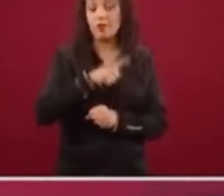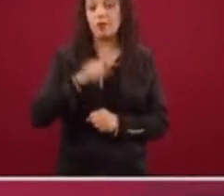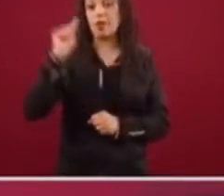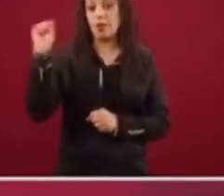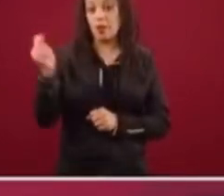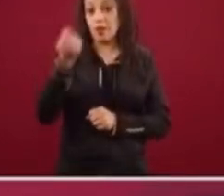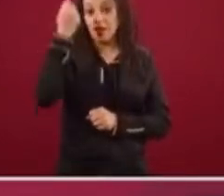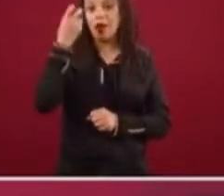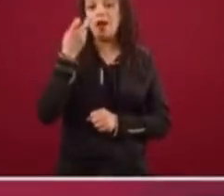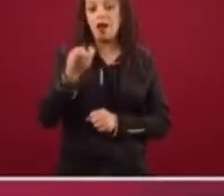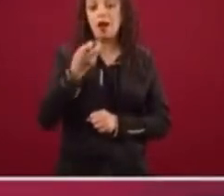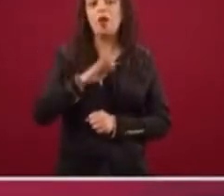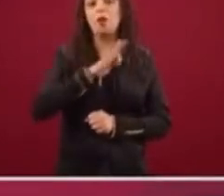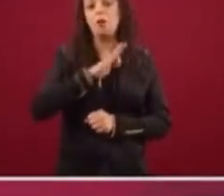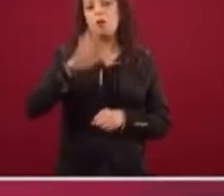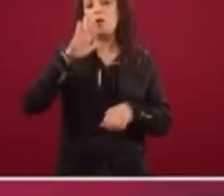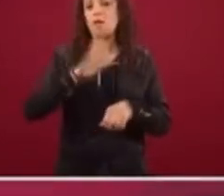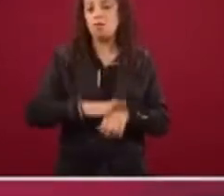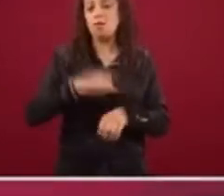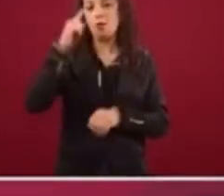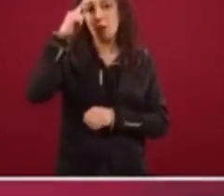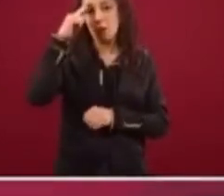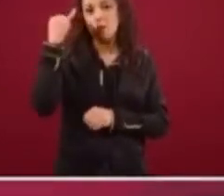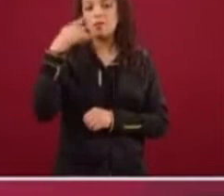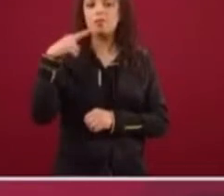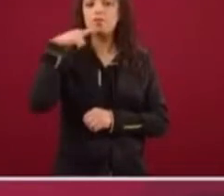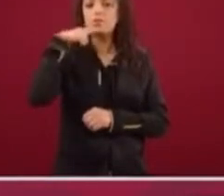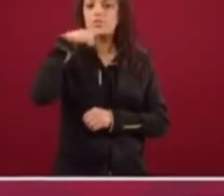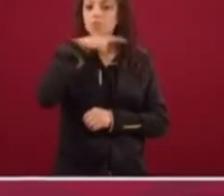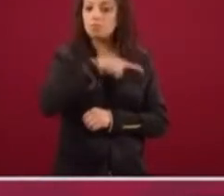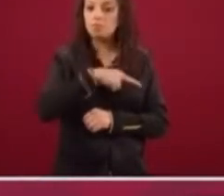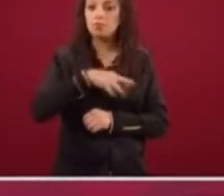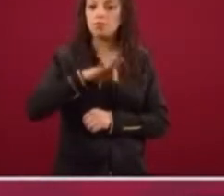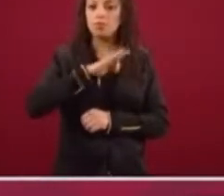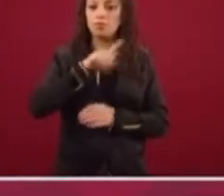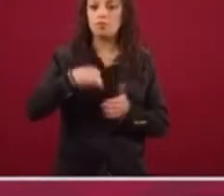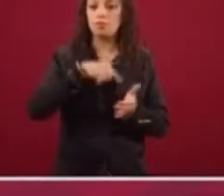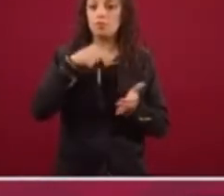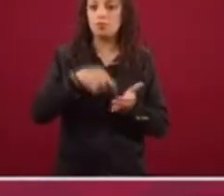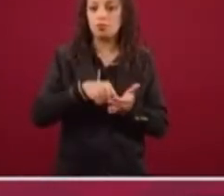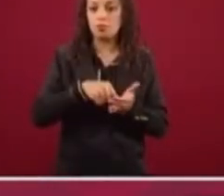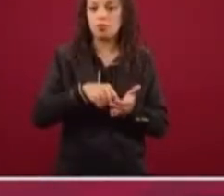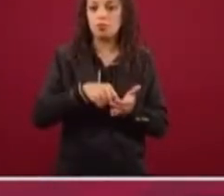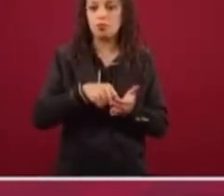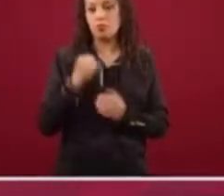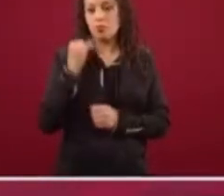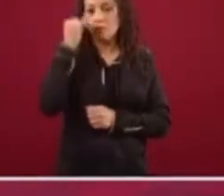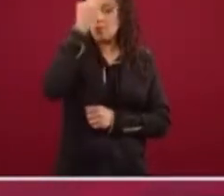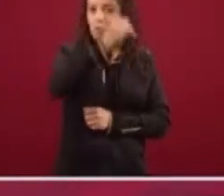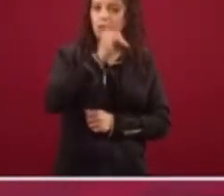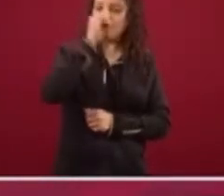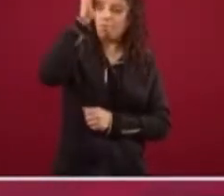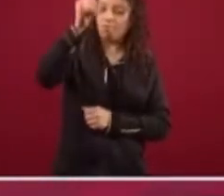podemos cubrir mucho más rápido de lugares bastante remotos